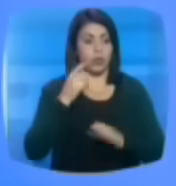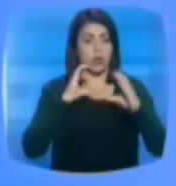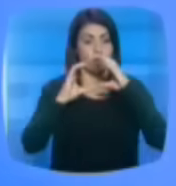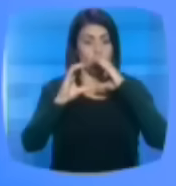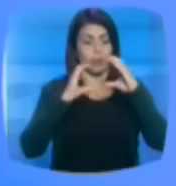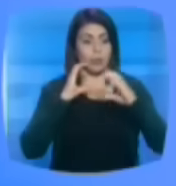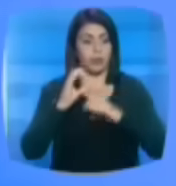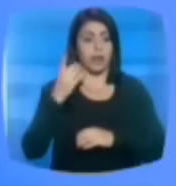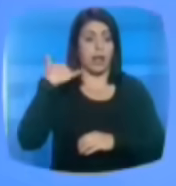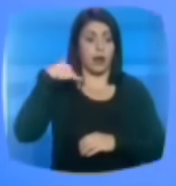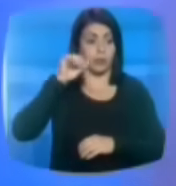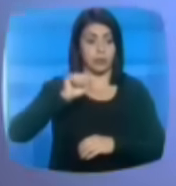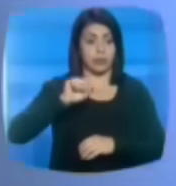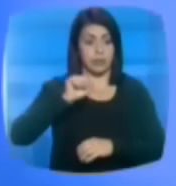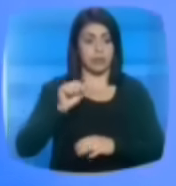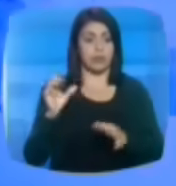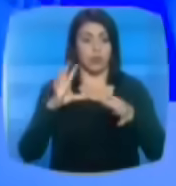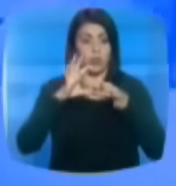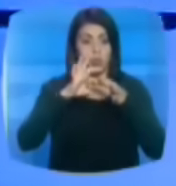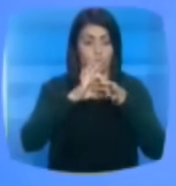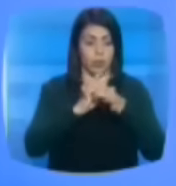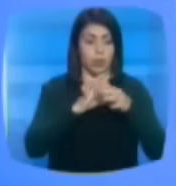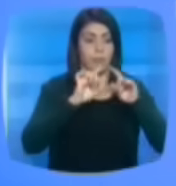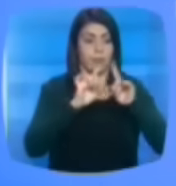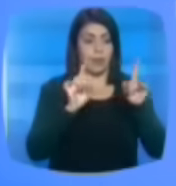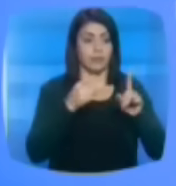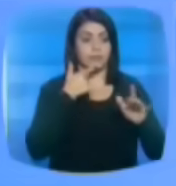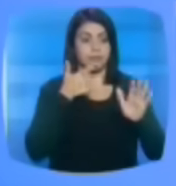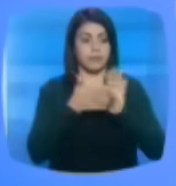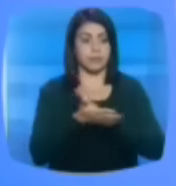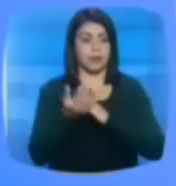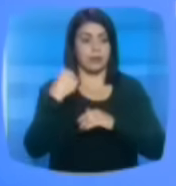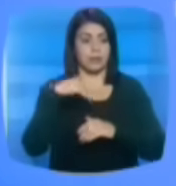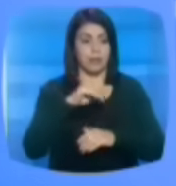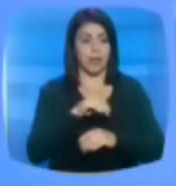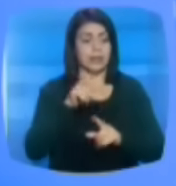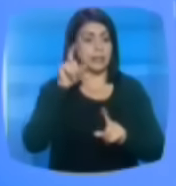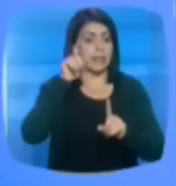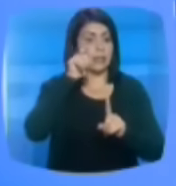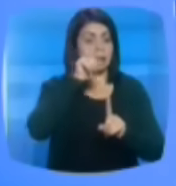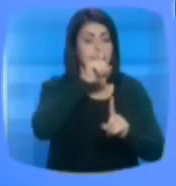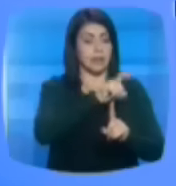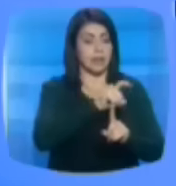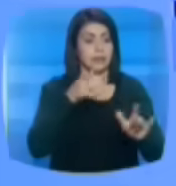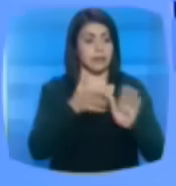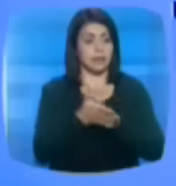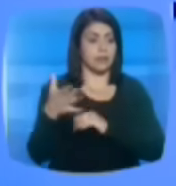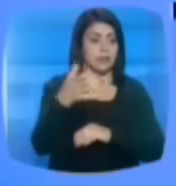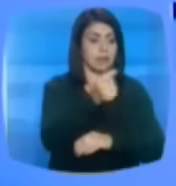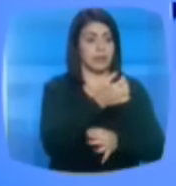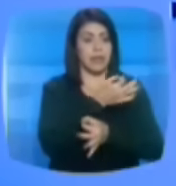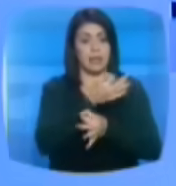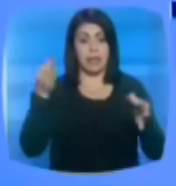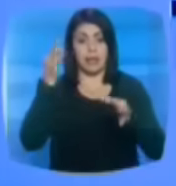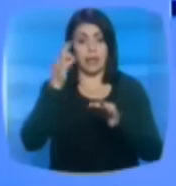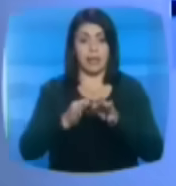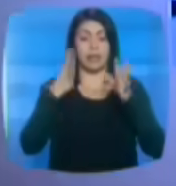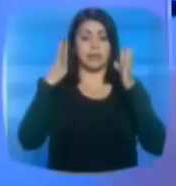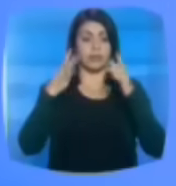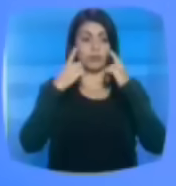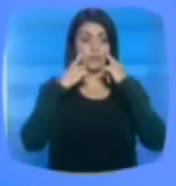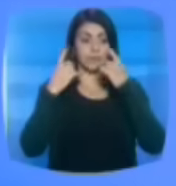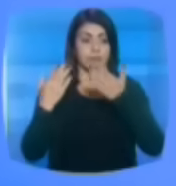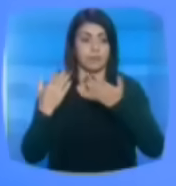de comunicación, o quizás sí, porque está inmersa en, pero vamos a hablar de una masterclass que va mucho más allá y es para lograr el éxito. A